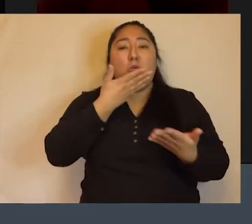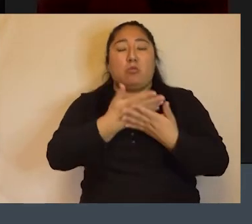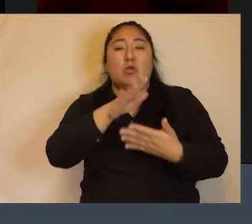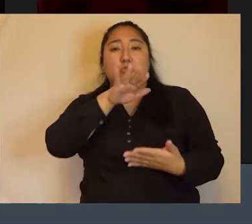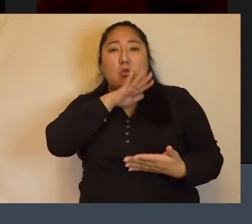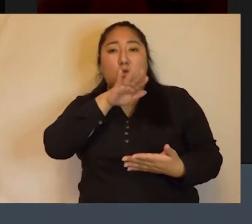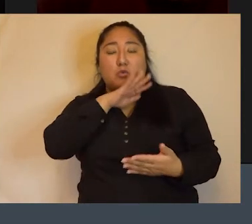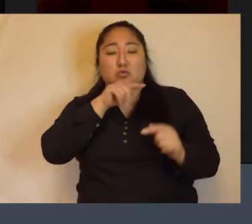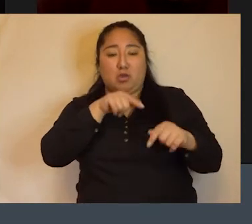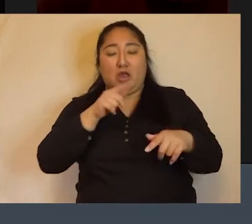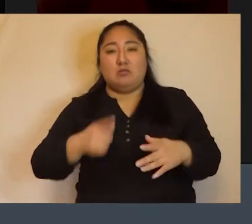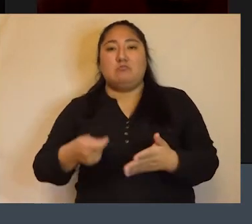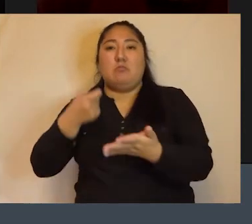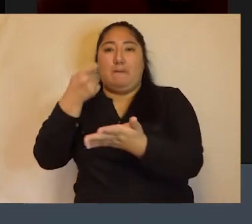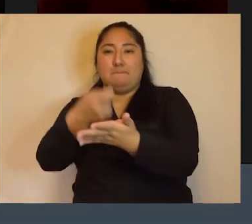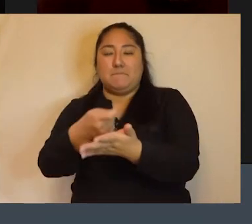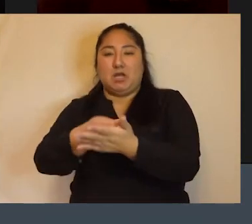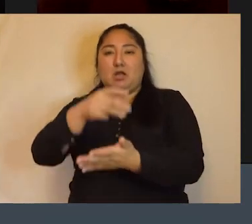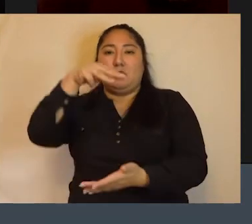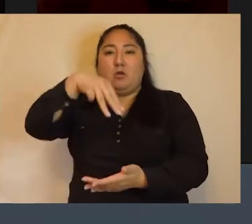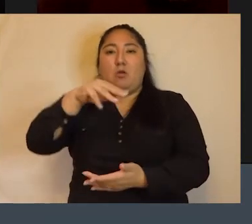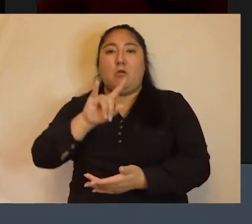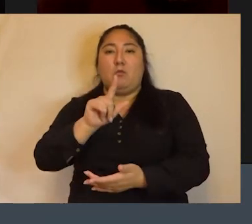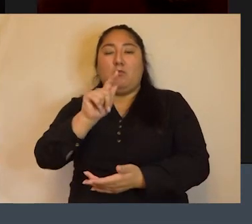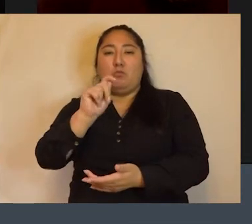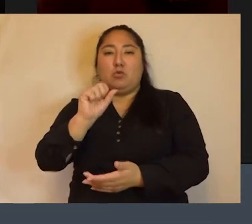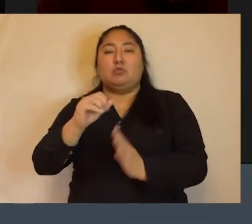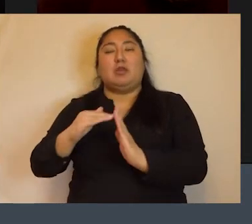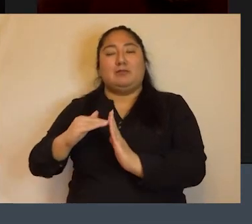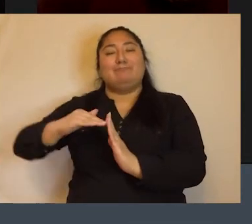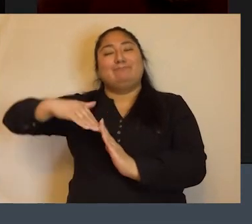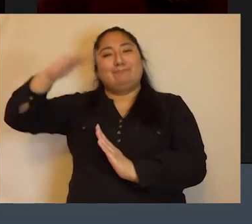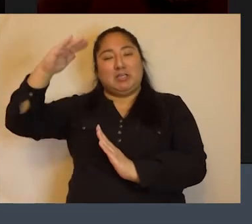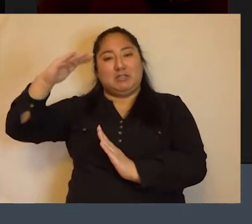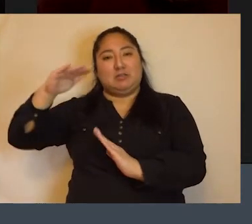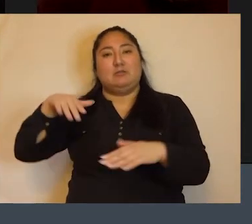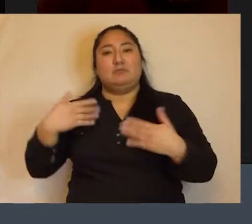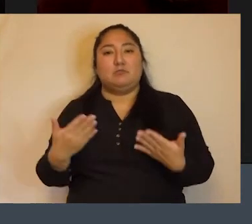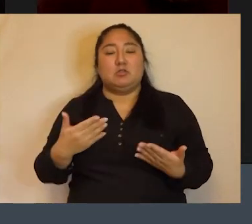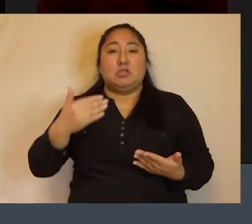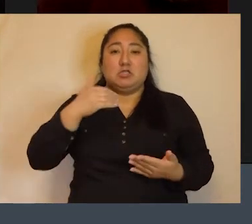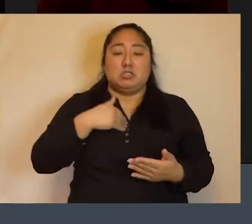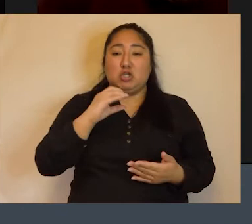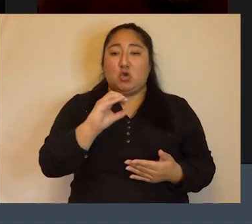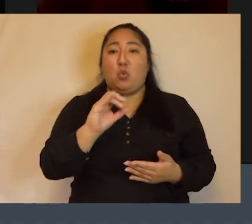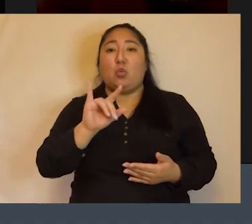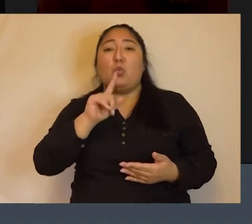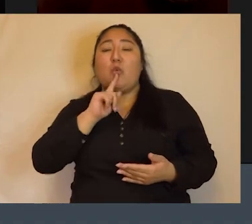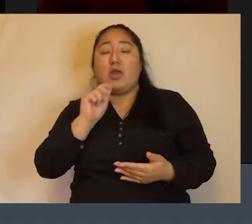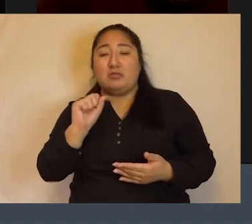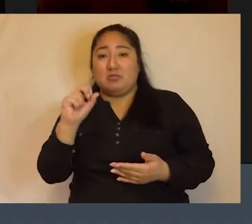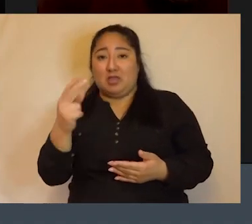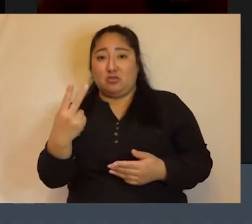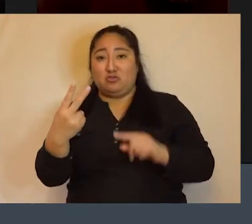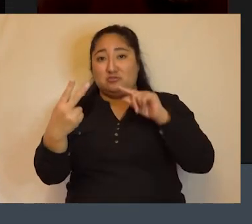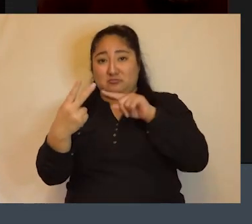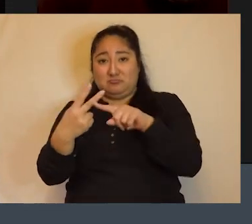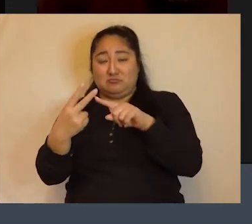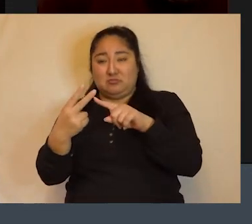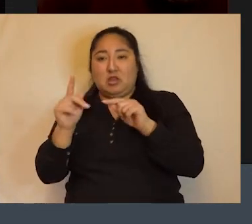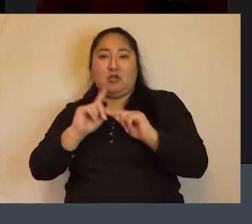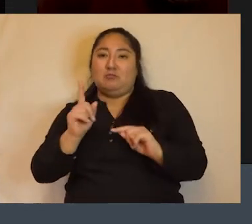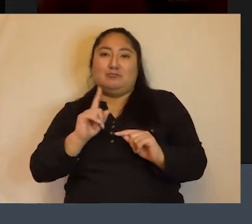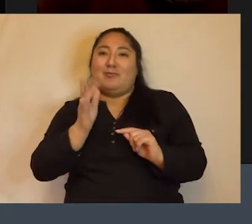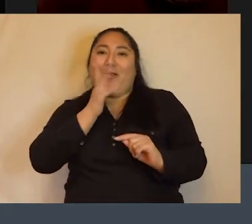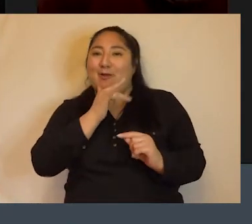cuando puse la APB, voy a tener que pagar una multa de salida que va a ser bastante más cara. En cambio, cuando estoy en la cuenta 2, esas multas